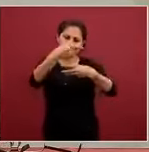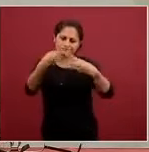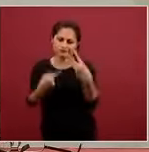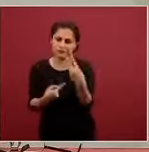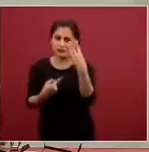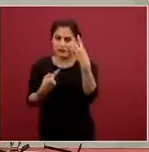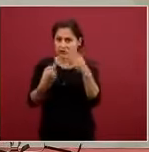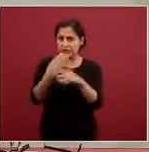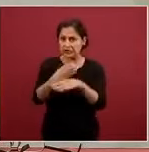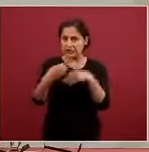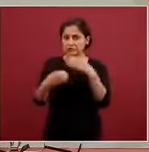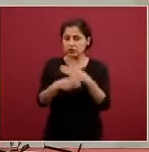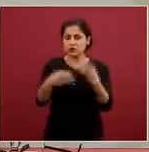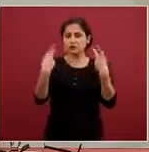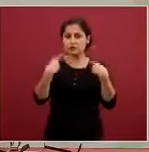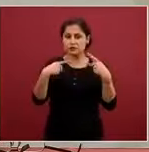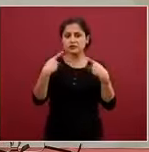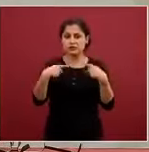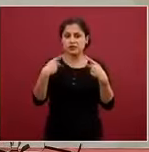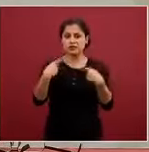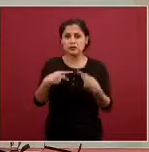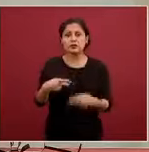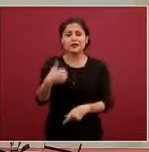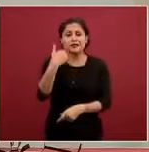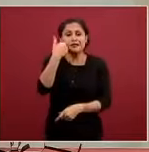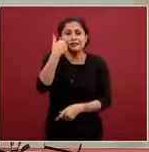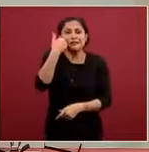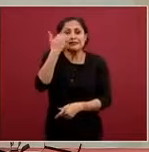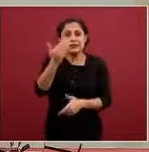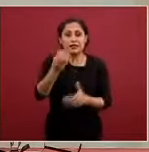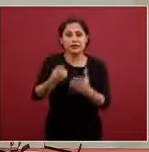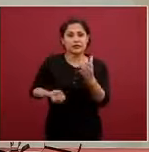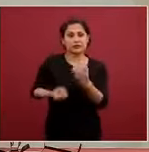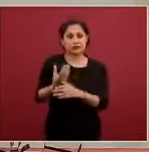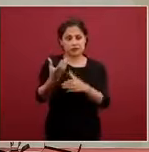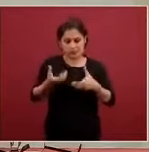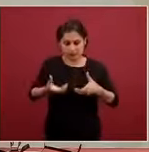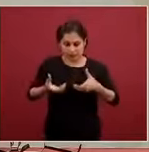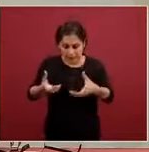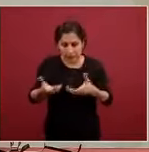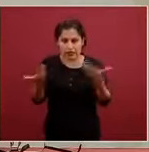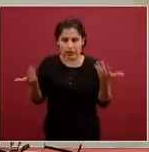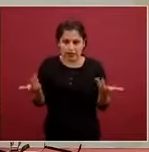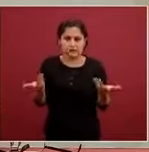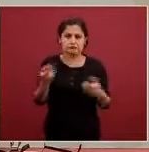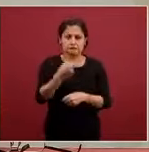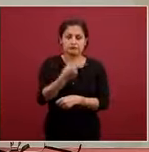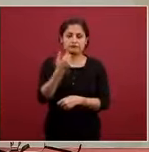frecuentemente provocadoras de que uno esté en el espacio público: trabajo, escuela y